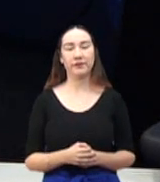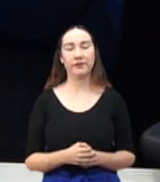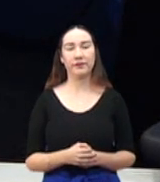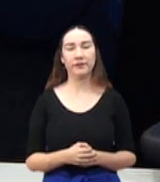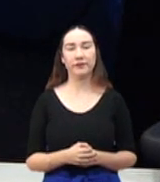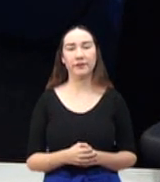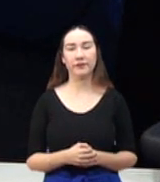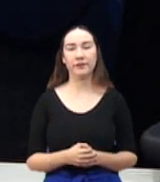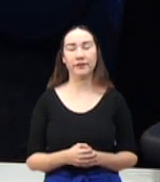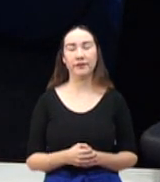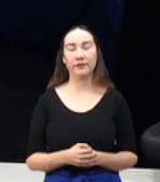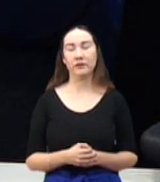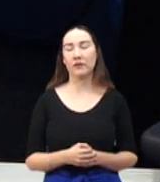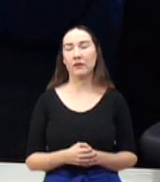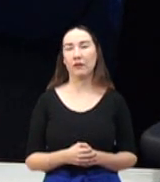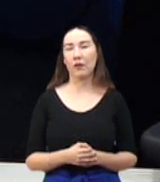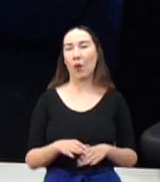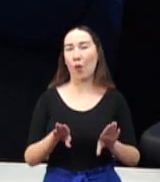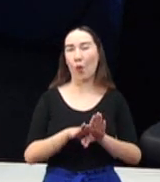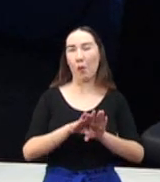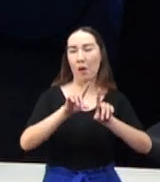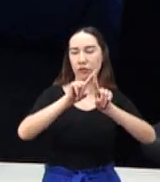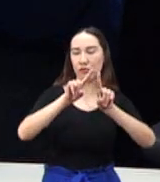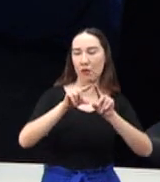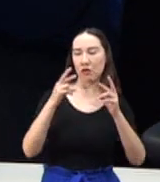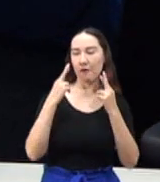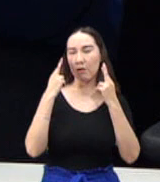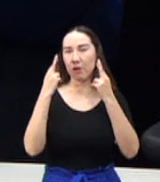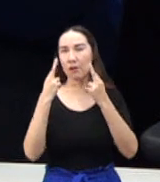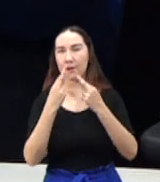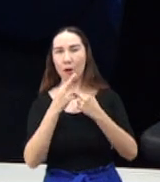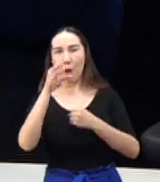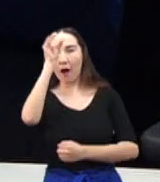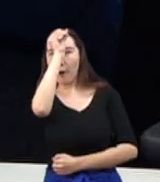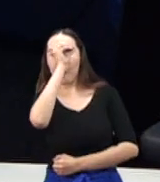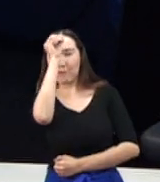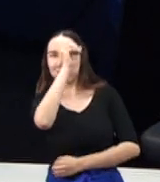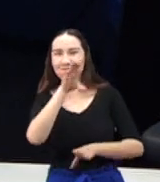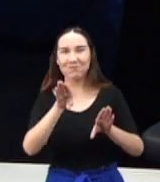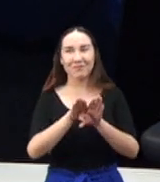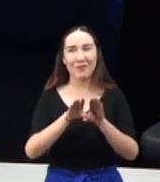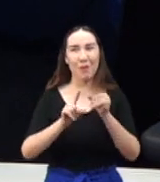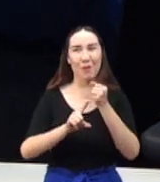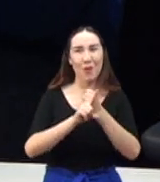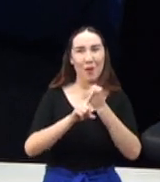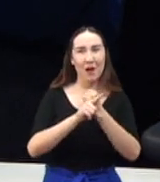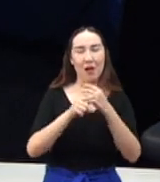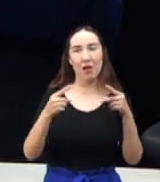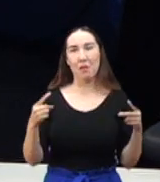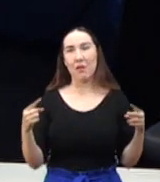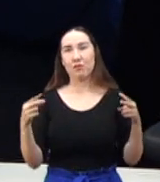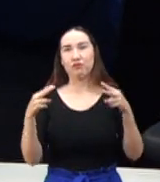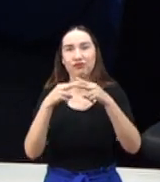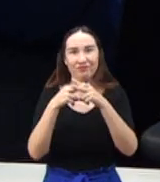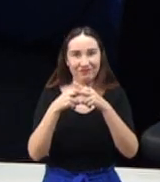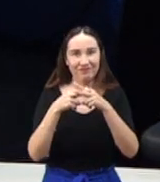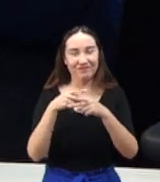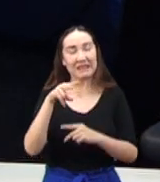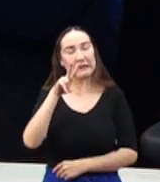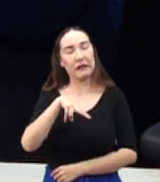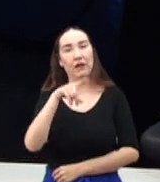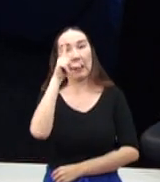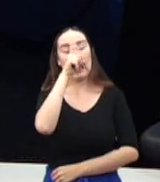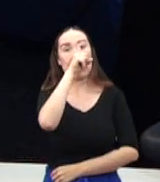cabo diferentes reuniones, puntos de vista que chocaron, que se encontraron y que a fin de cuentas, bueno,